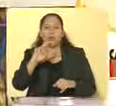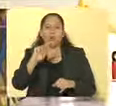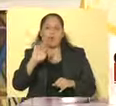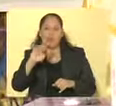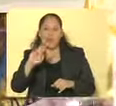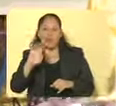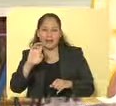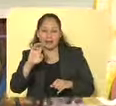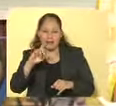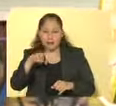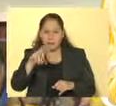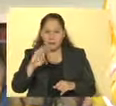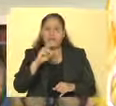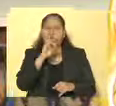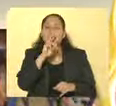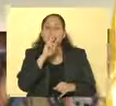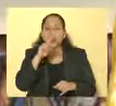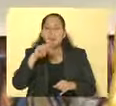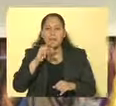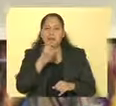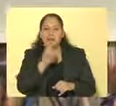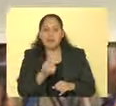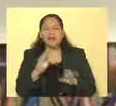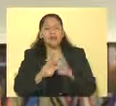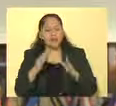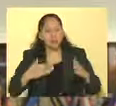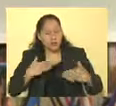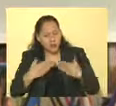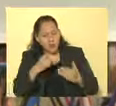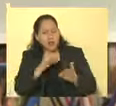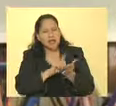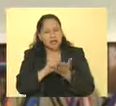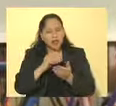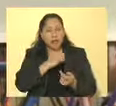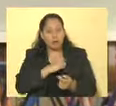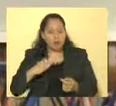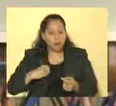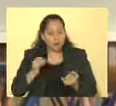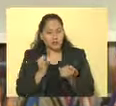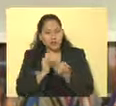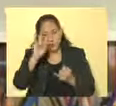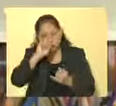como objetivo mostrar de una manera divertida derechos, obligaciones y